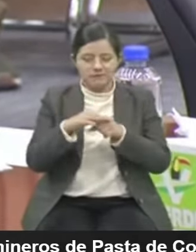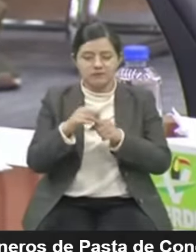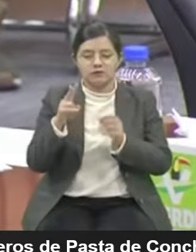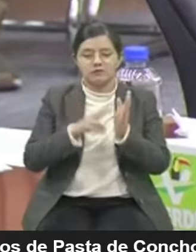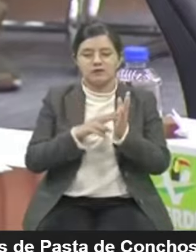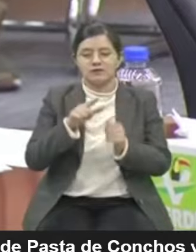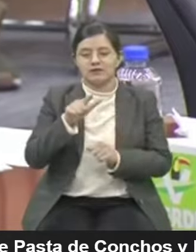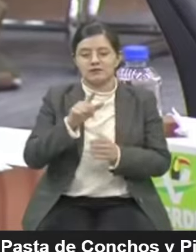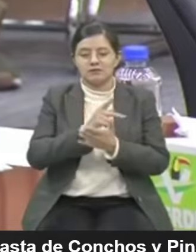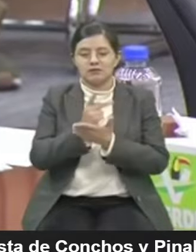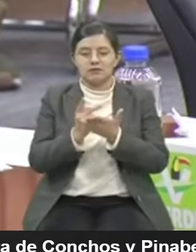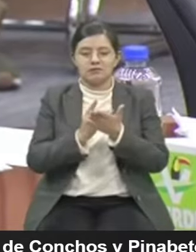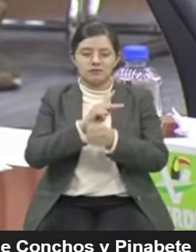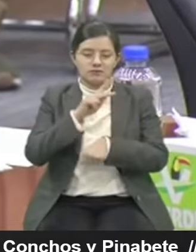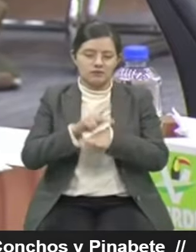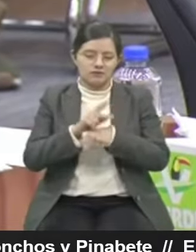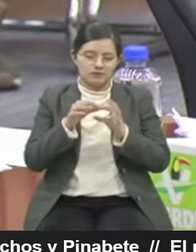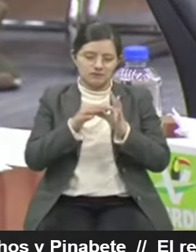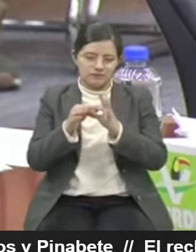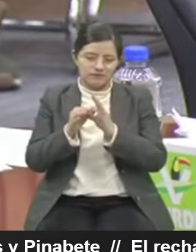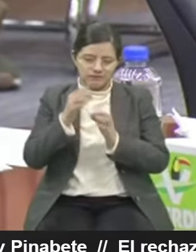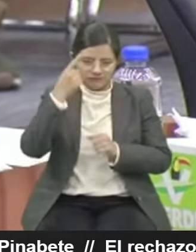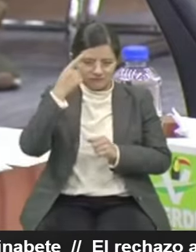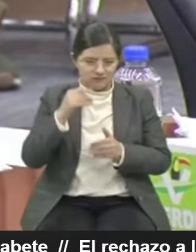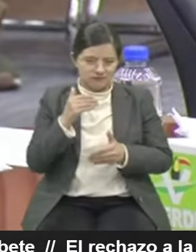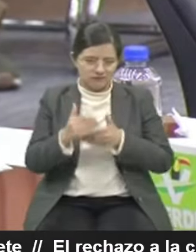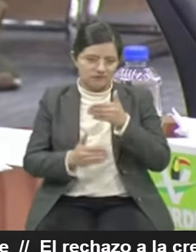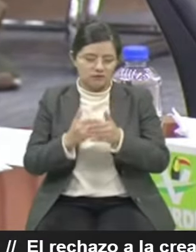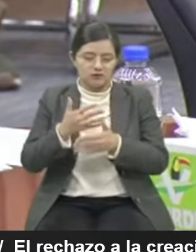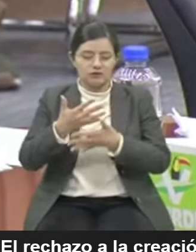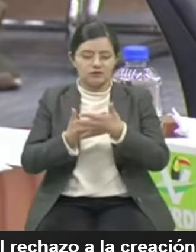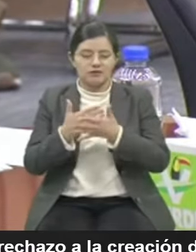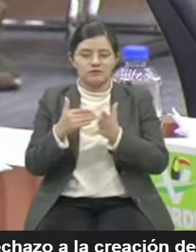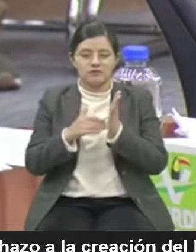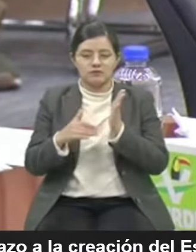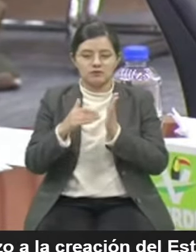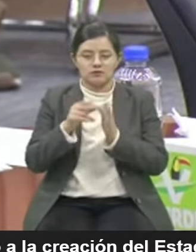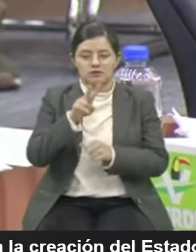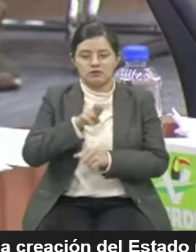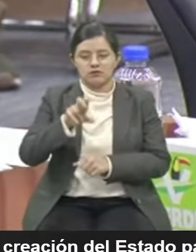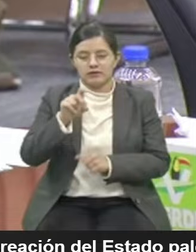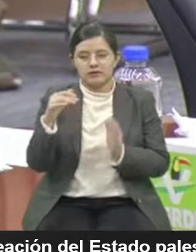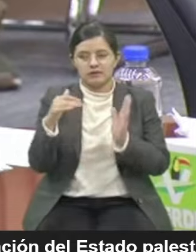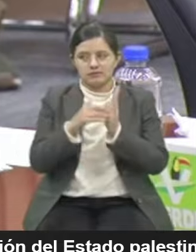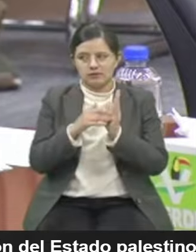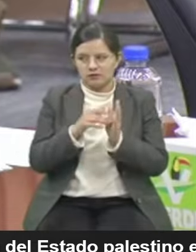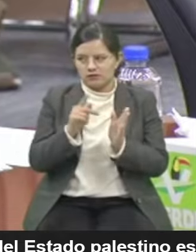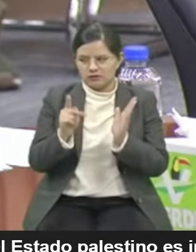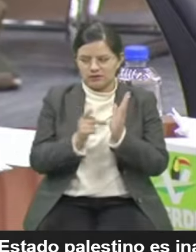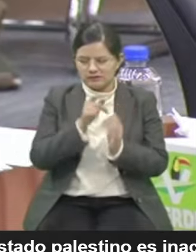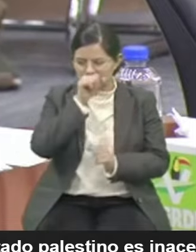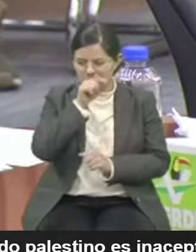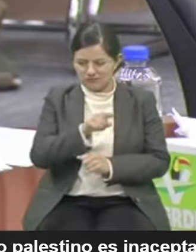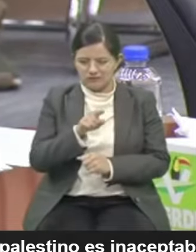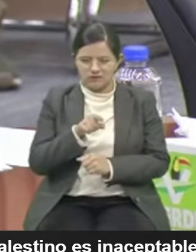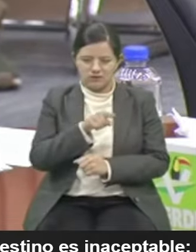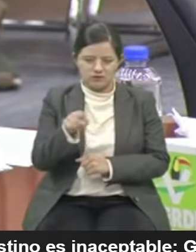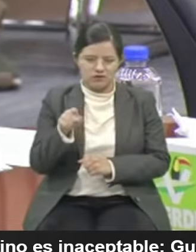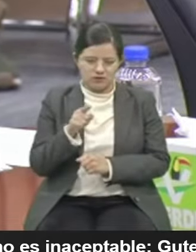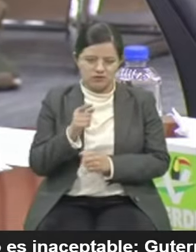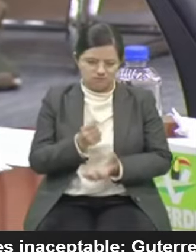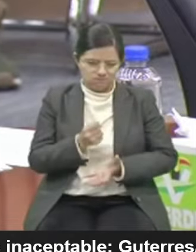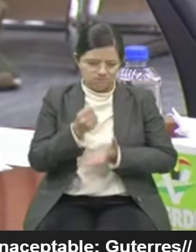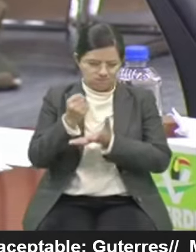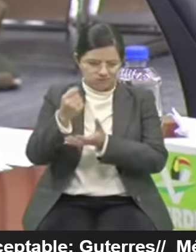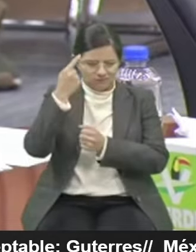programa de las Naciones Unidas para el desarrollo 15233 pesos otra vez lo mismo operación del fondo de apoyo